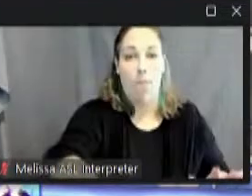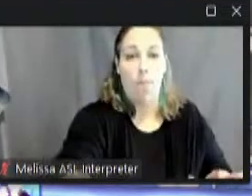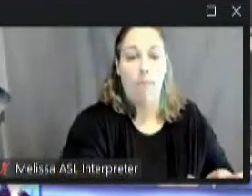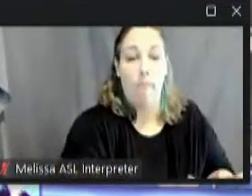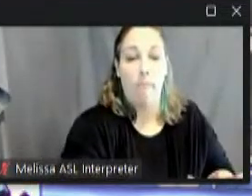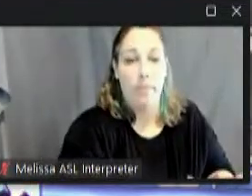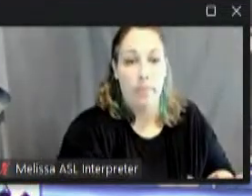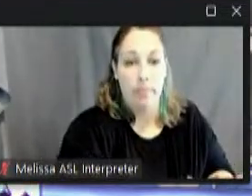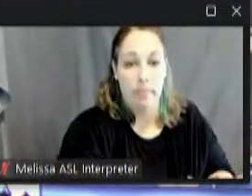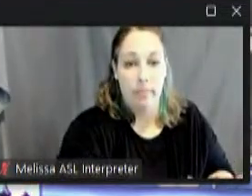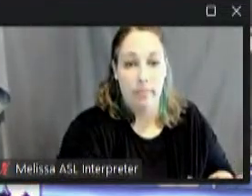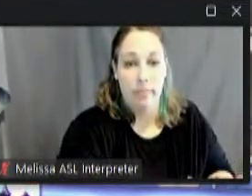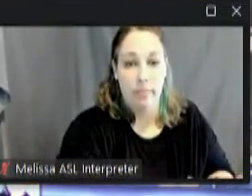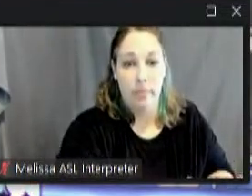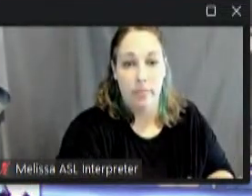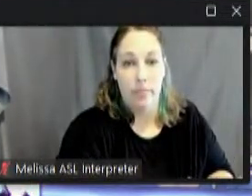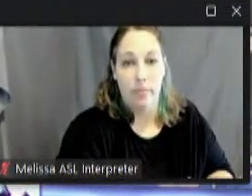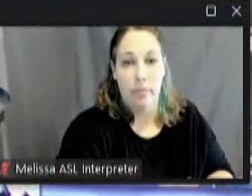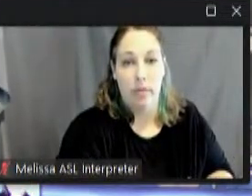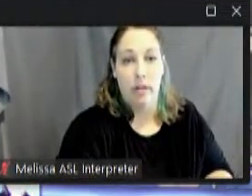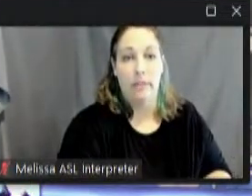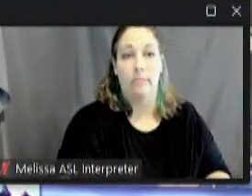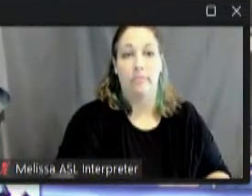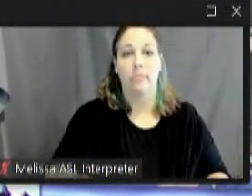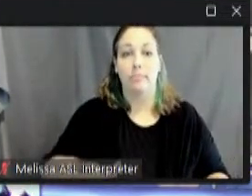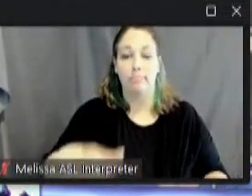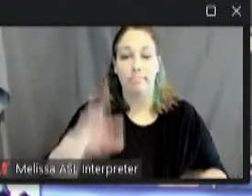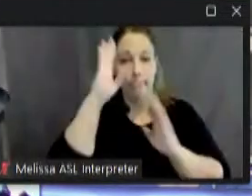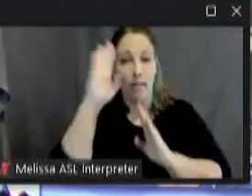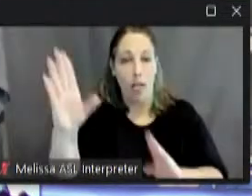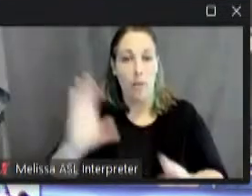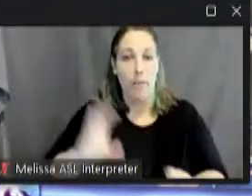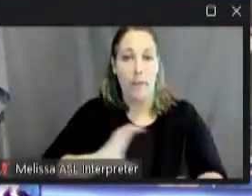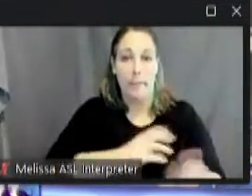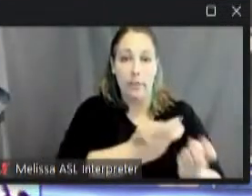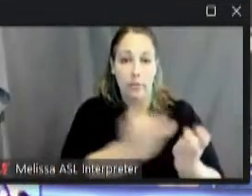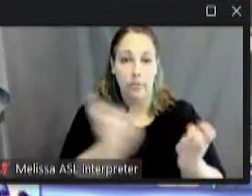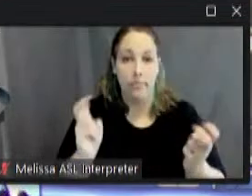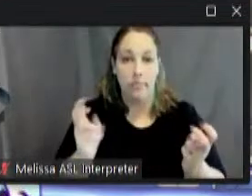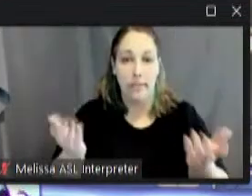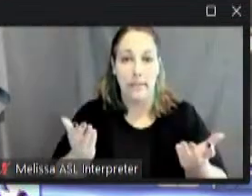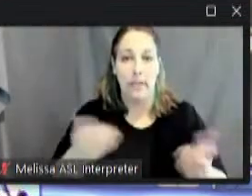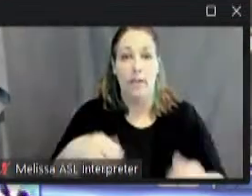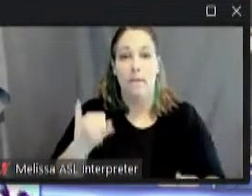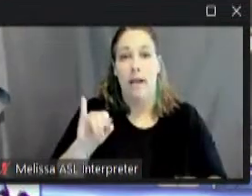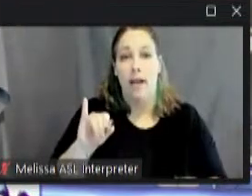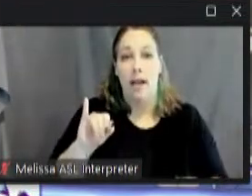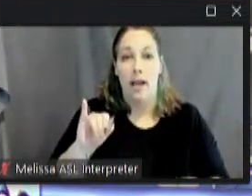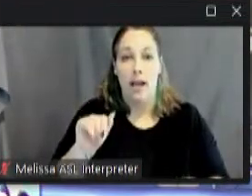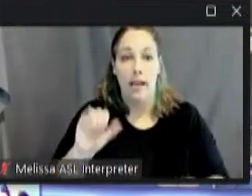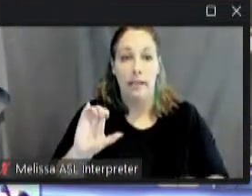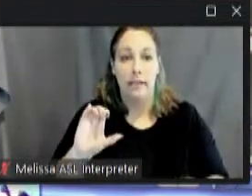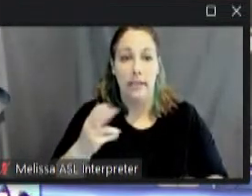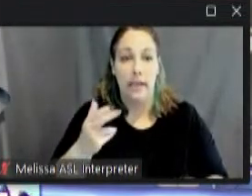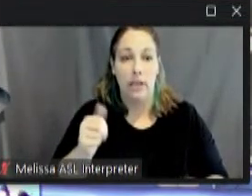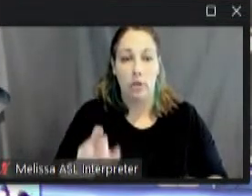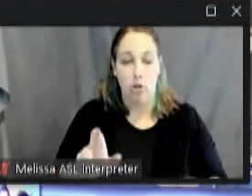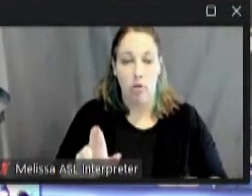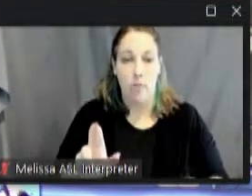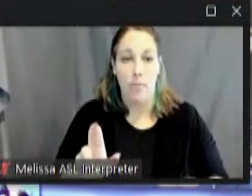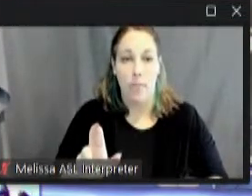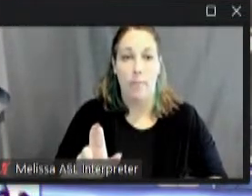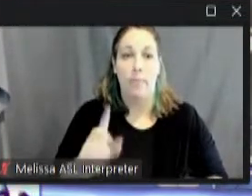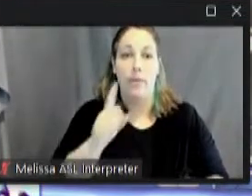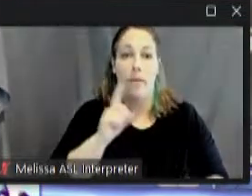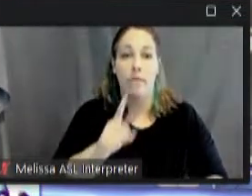Honorables miembros de la Comisión Interamericana de Derechos Humanos, representantes de la sociedad civil y demás público presente, en la esfera social